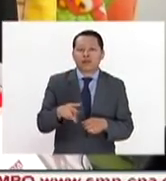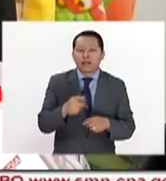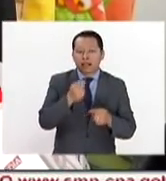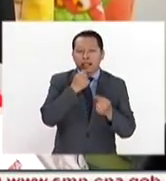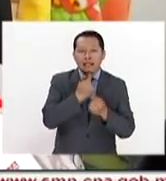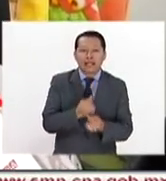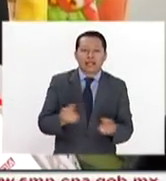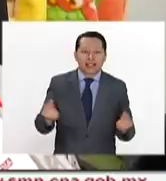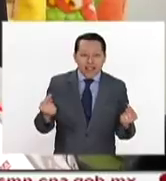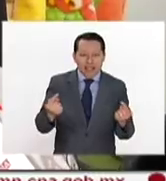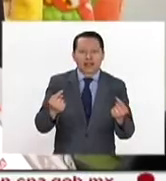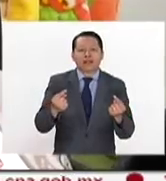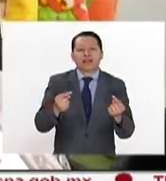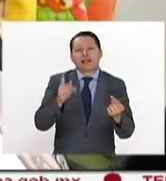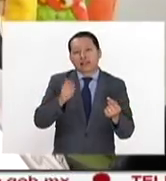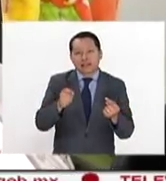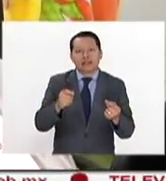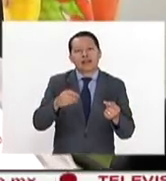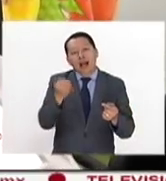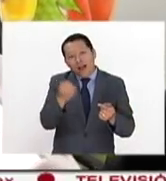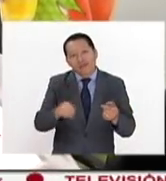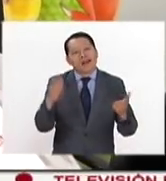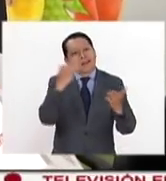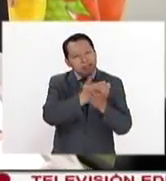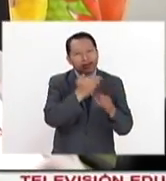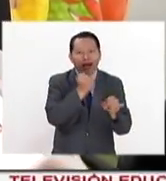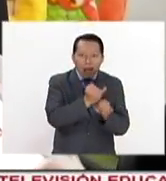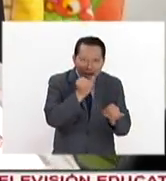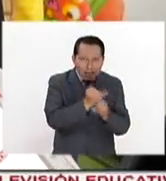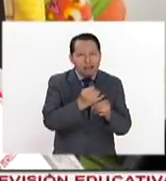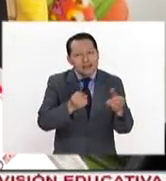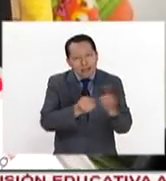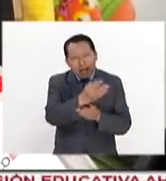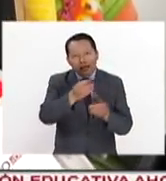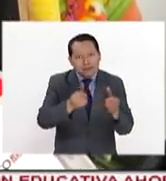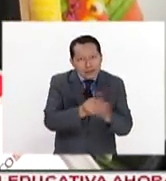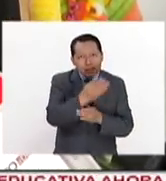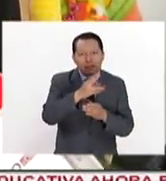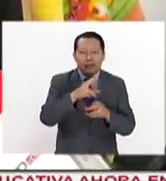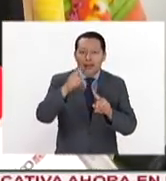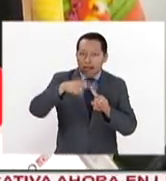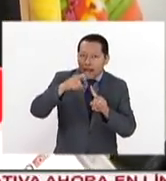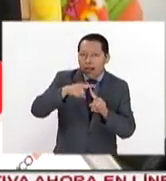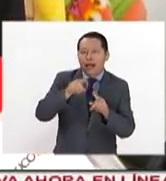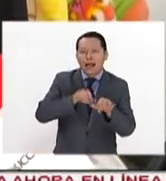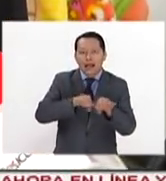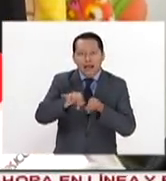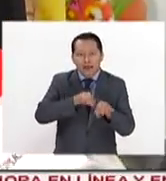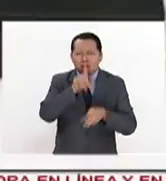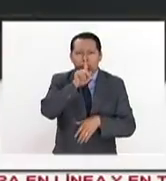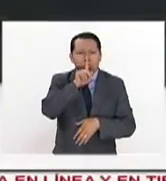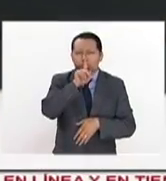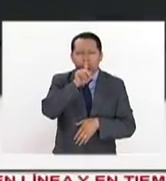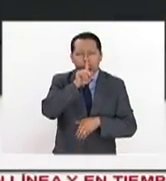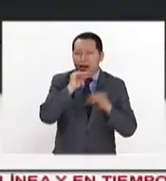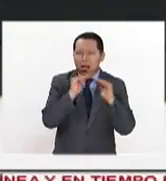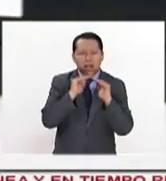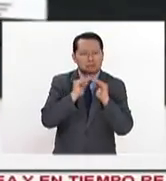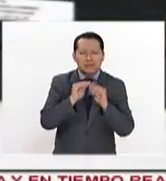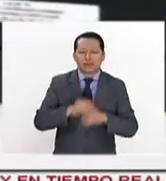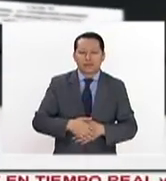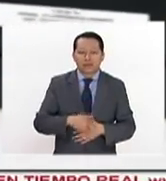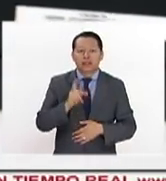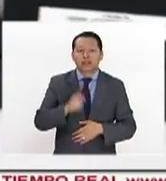niños ya no van a gastar en el internet, ya no van a tener que andar en la calle para hacer tareas o trabajos que les piden en la escuela. El